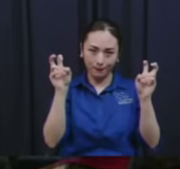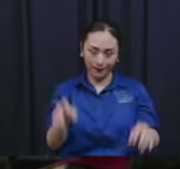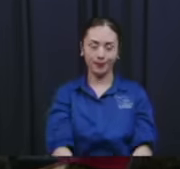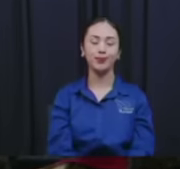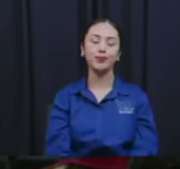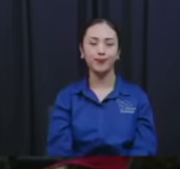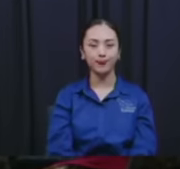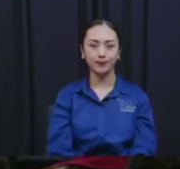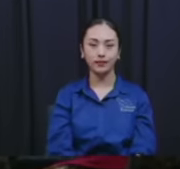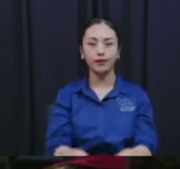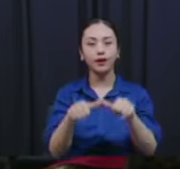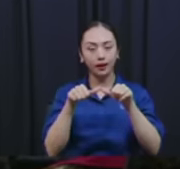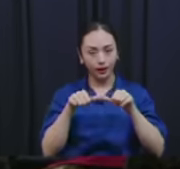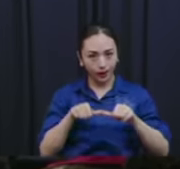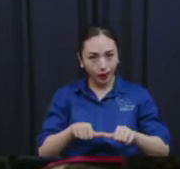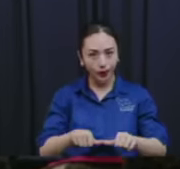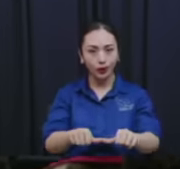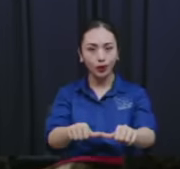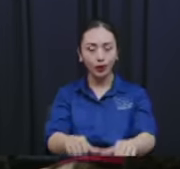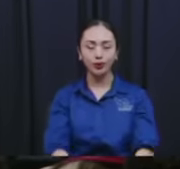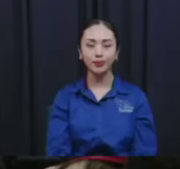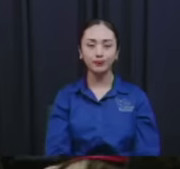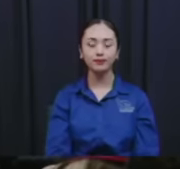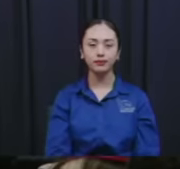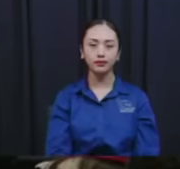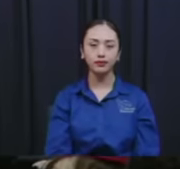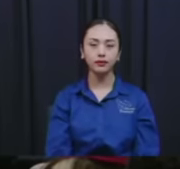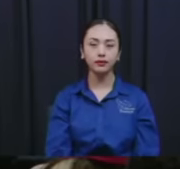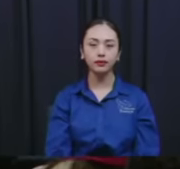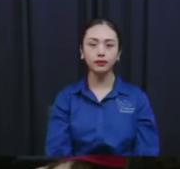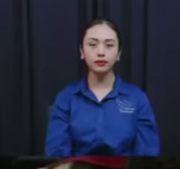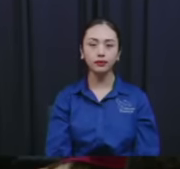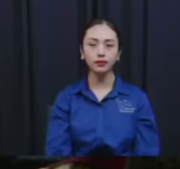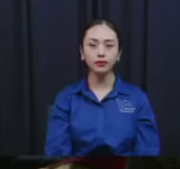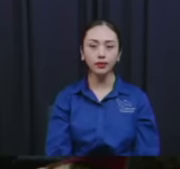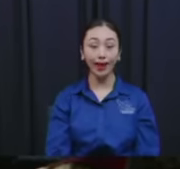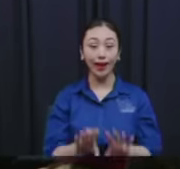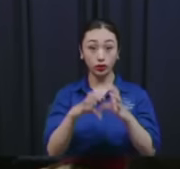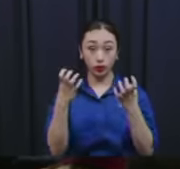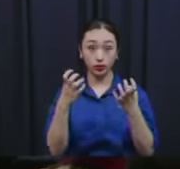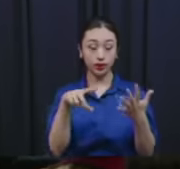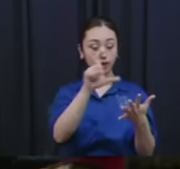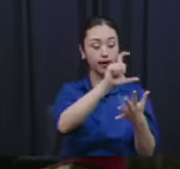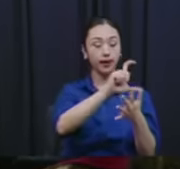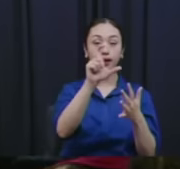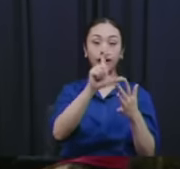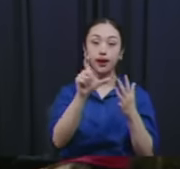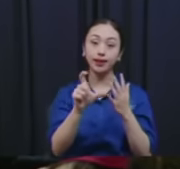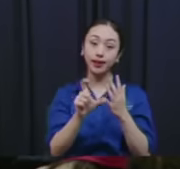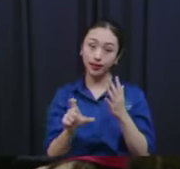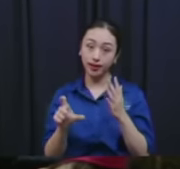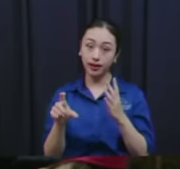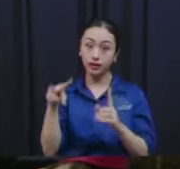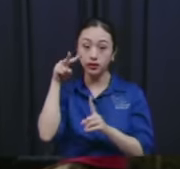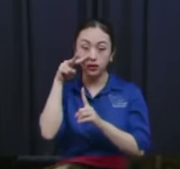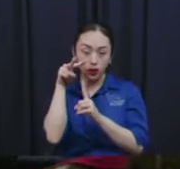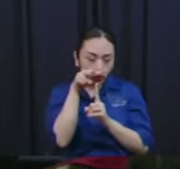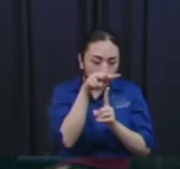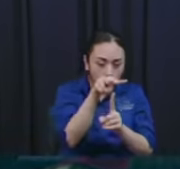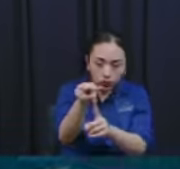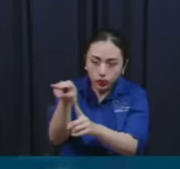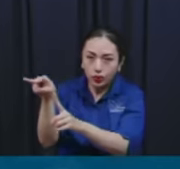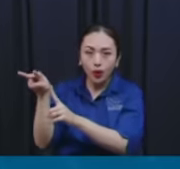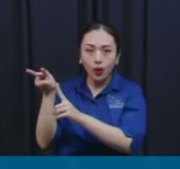tiempo sí yo sé que sí buen entonces Estas son las funciones de un vigilante vigila se llama